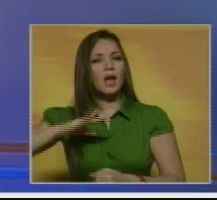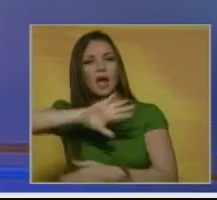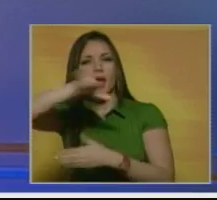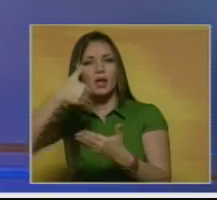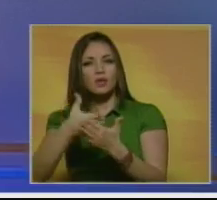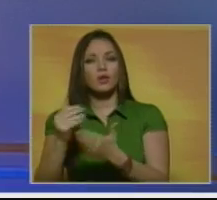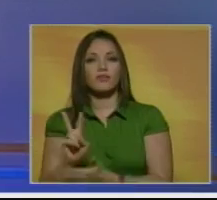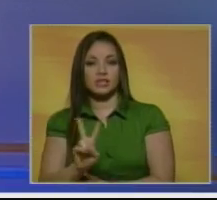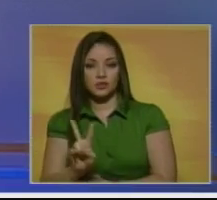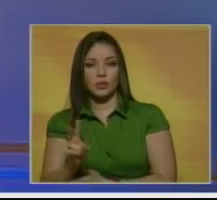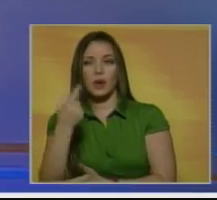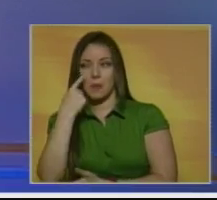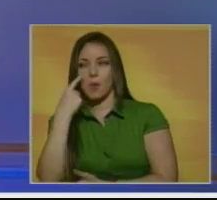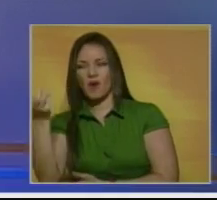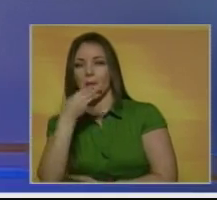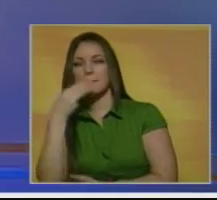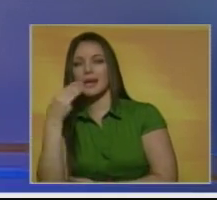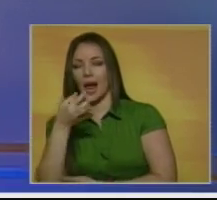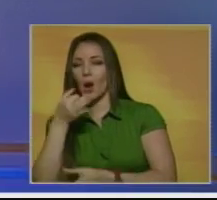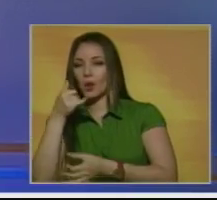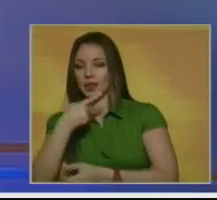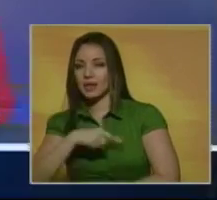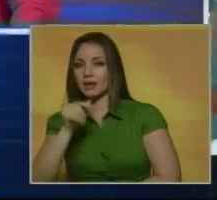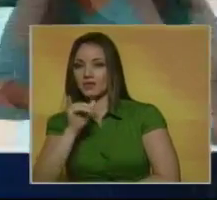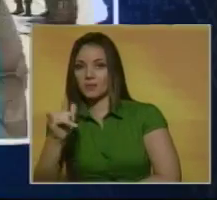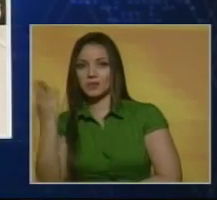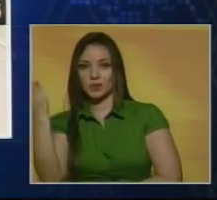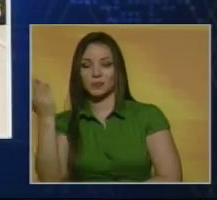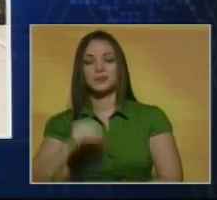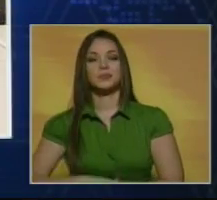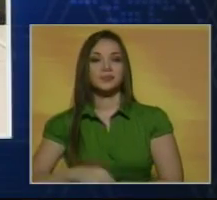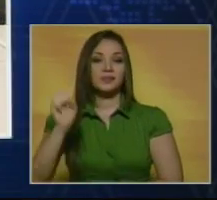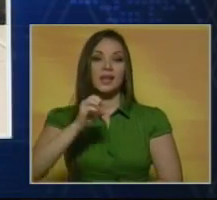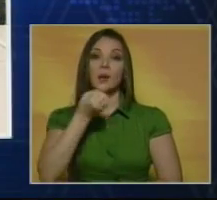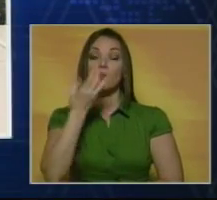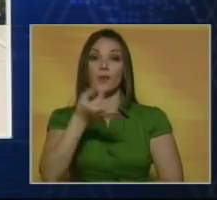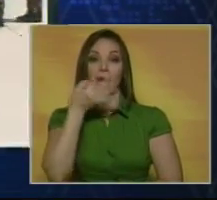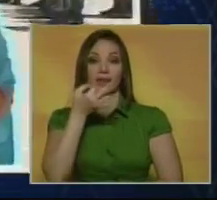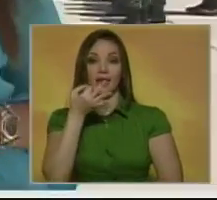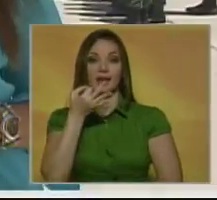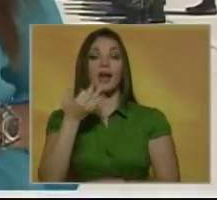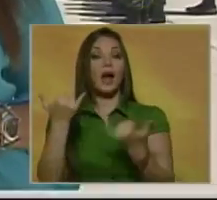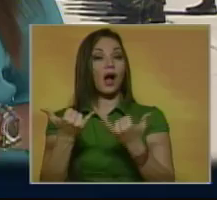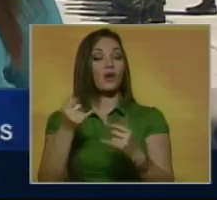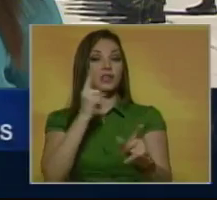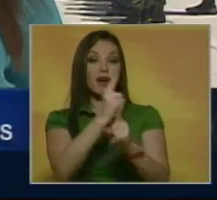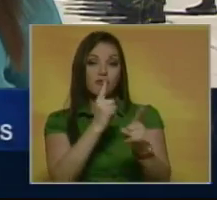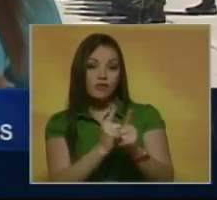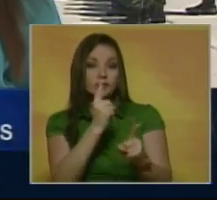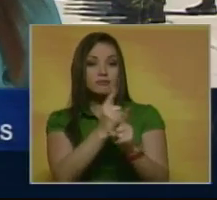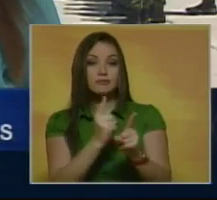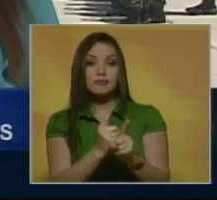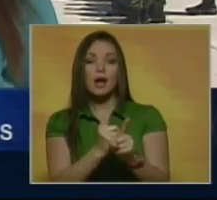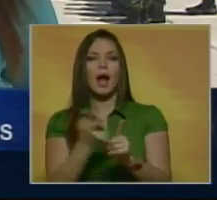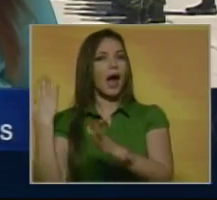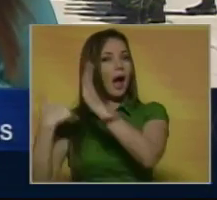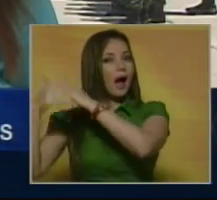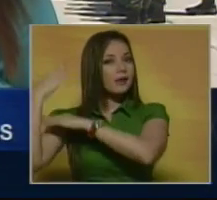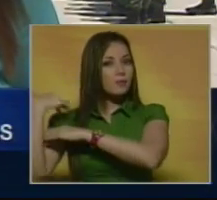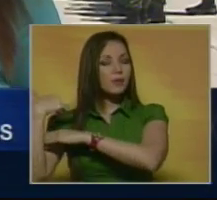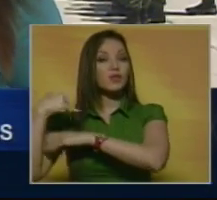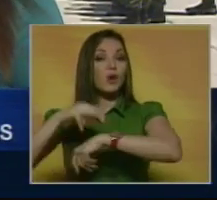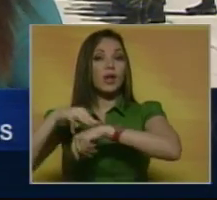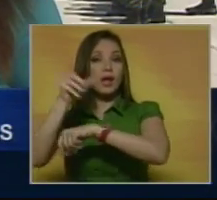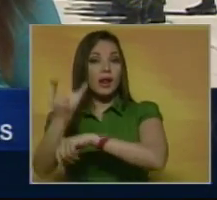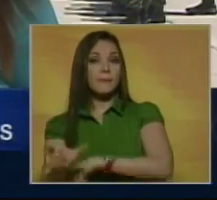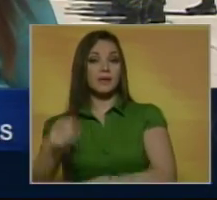territorio nacional. Milagros Zambrano nos tiene los detalles. Sí, buenas tardes. Nos encontramos en Fuerte Tiuna específicamente porque hace pocos momentos el ministro de